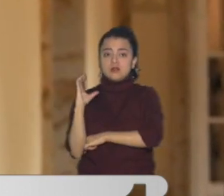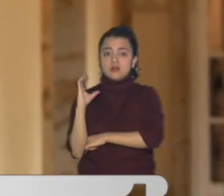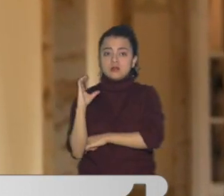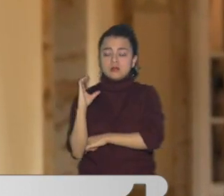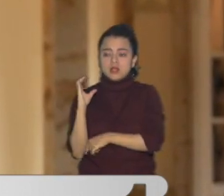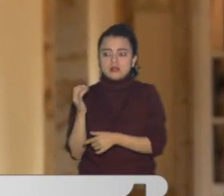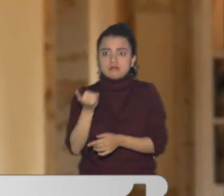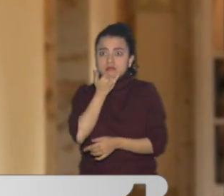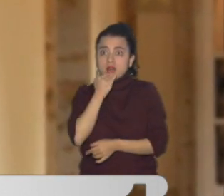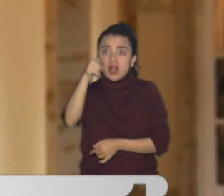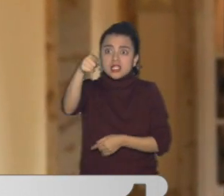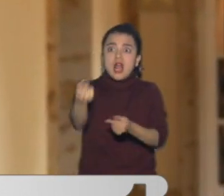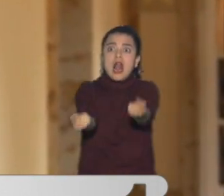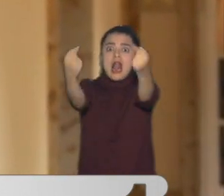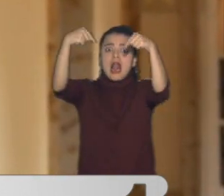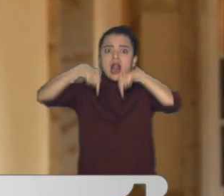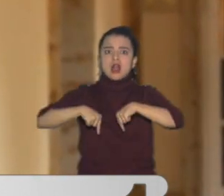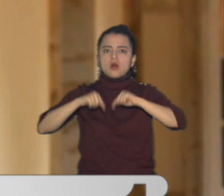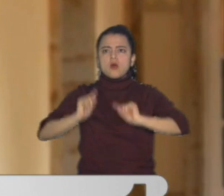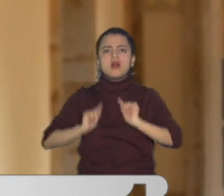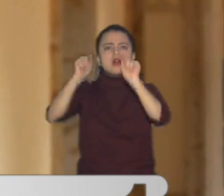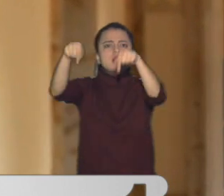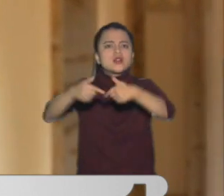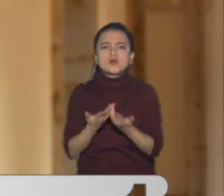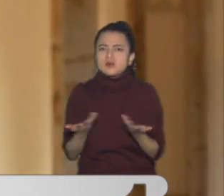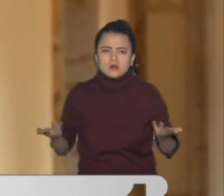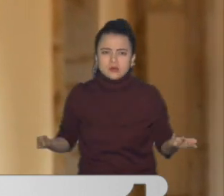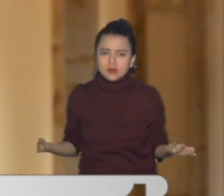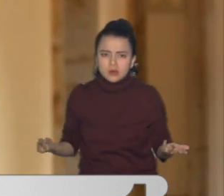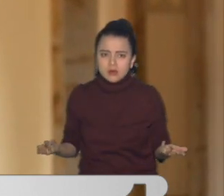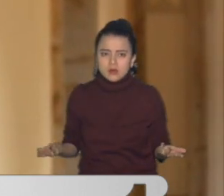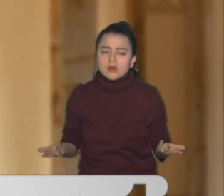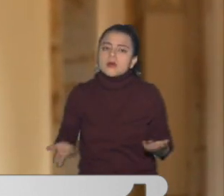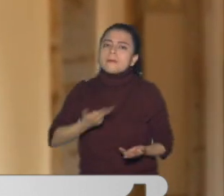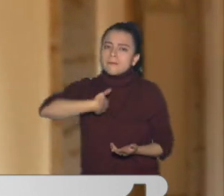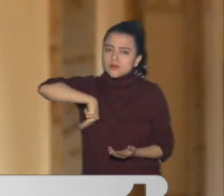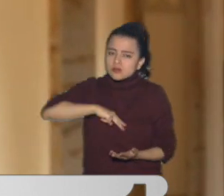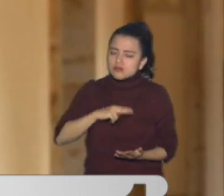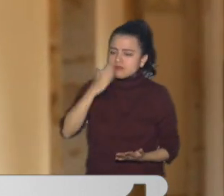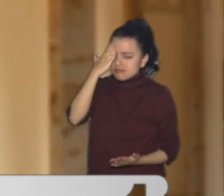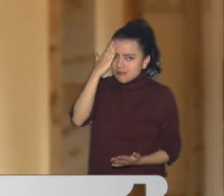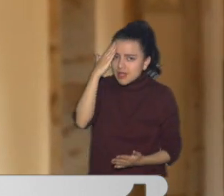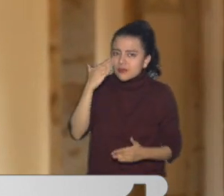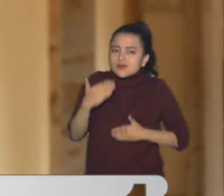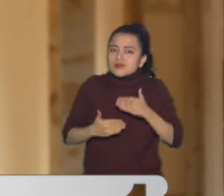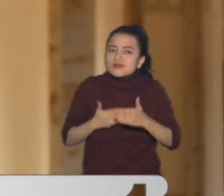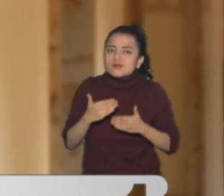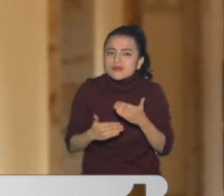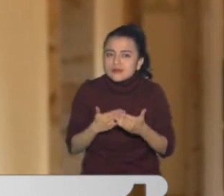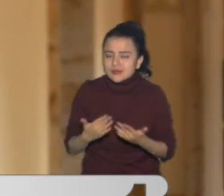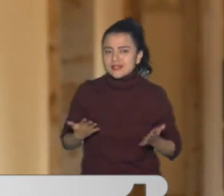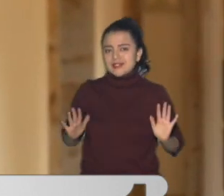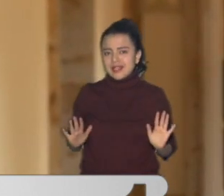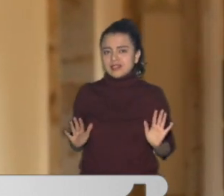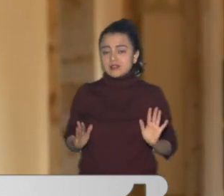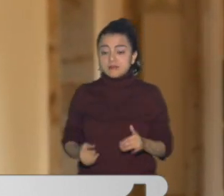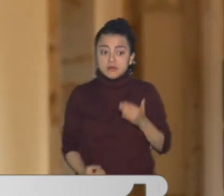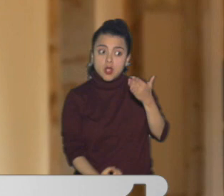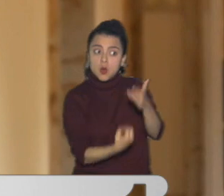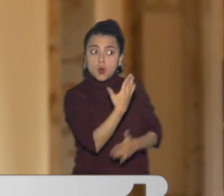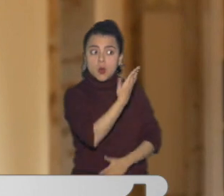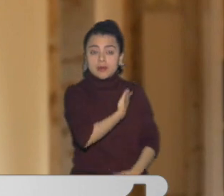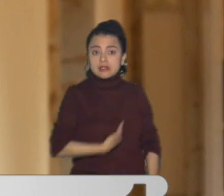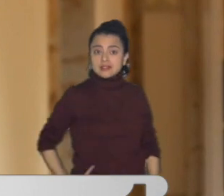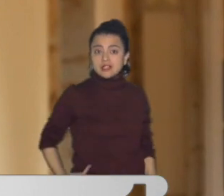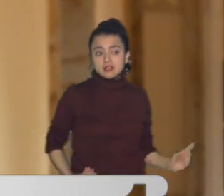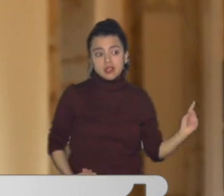otro día, no vamos a tener un flujo de 2 millones de personas retornando a Venezuela. Así que estamos convencidos que no solamente este nuevo gobierno que llega,